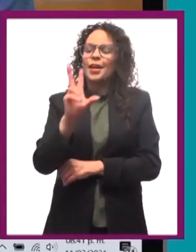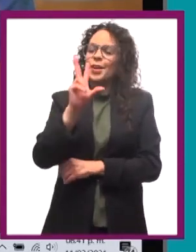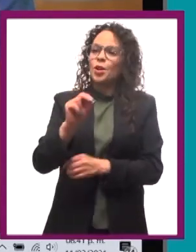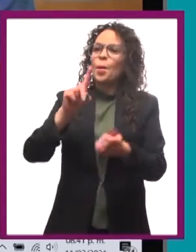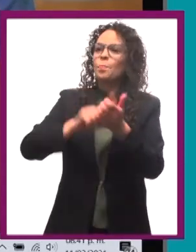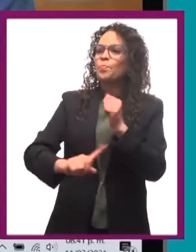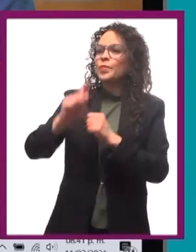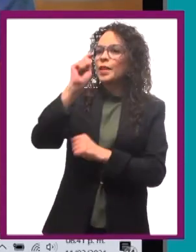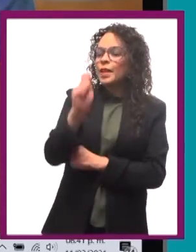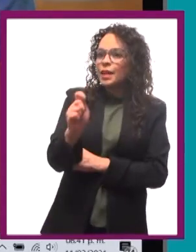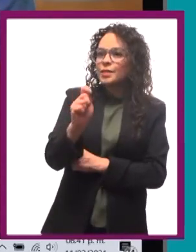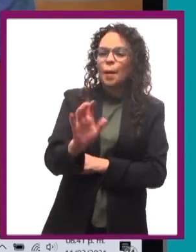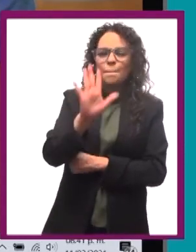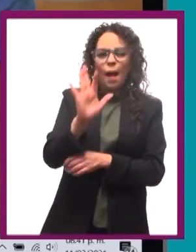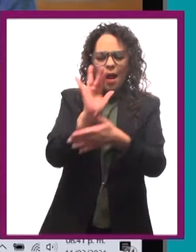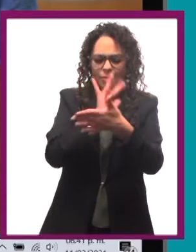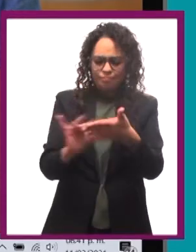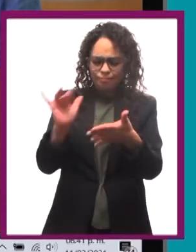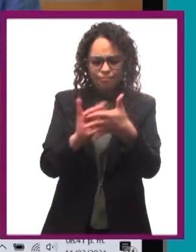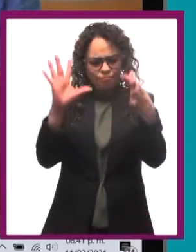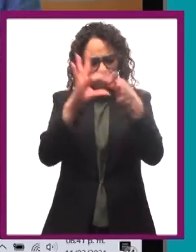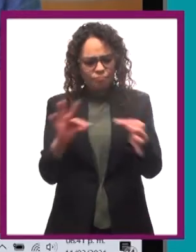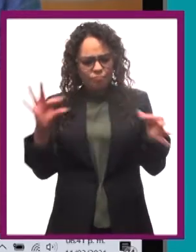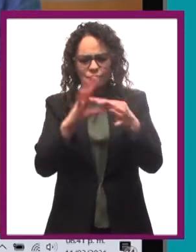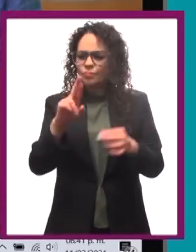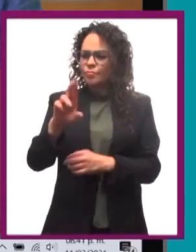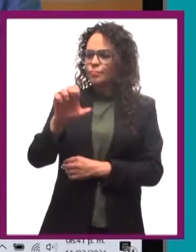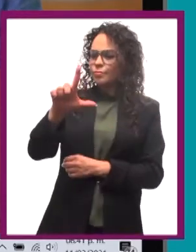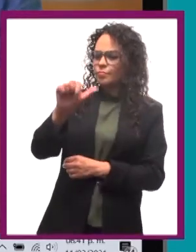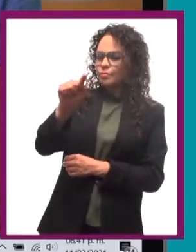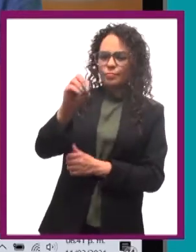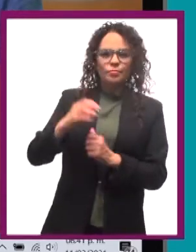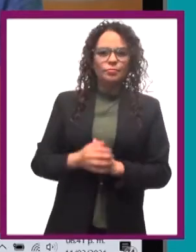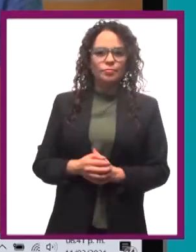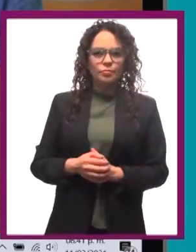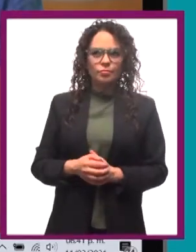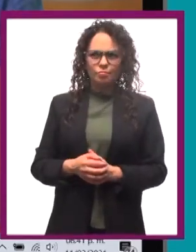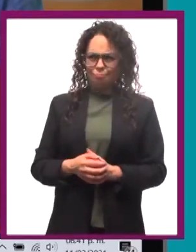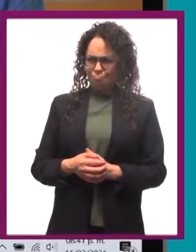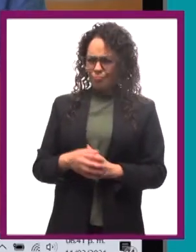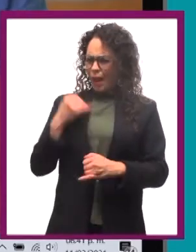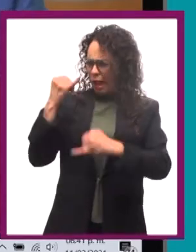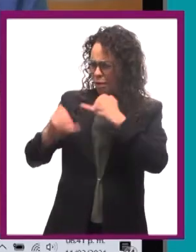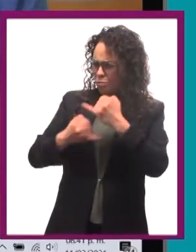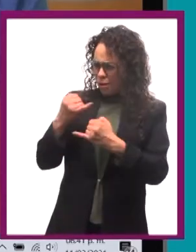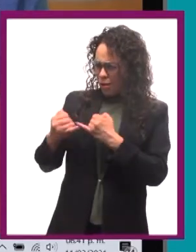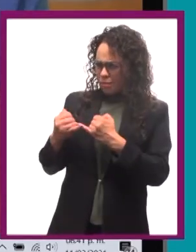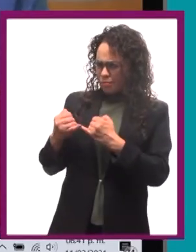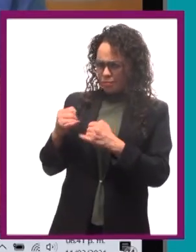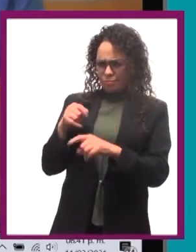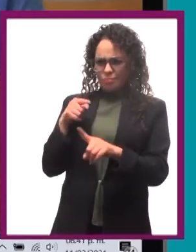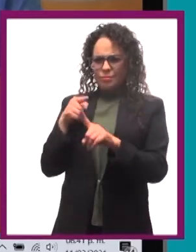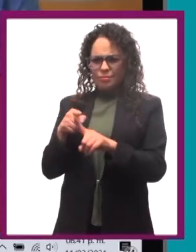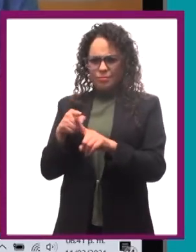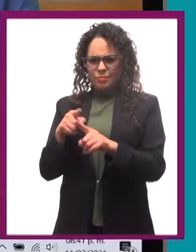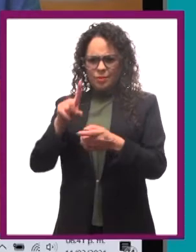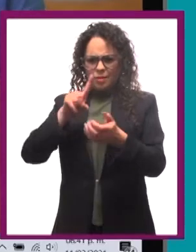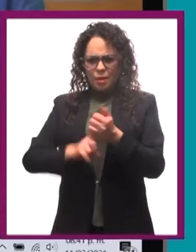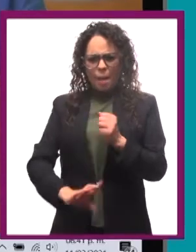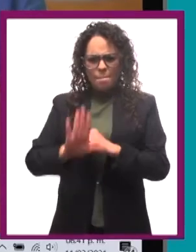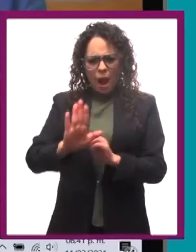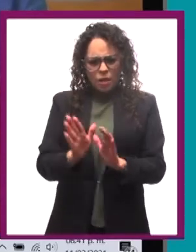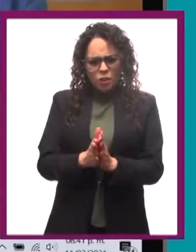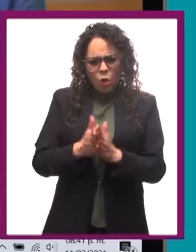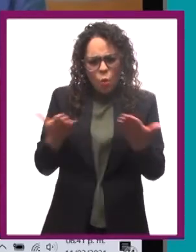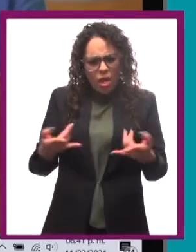es también una construcción narrativa, como un relato. ¿Me vas a decir ahora que un juego tiene la complejidad